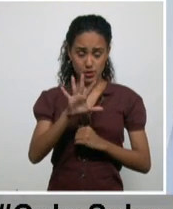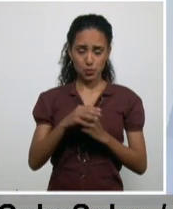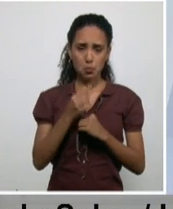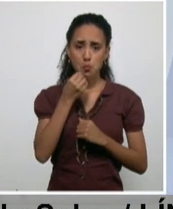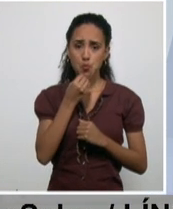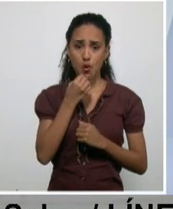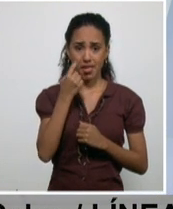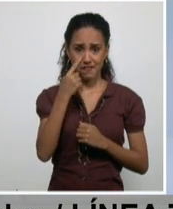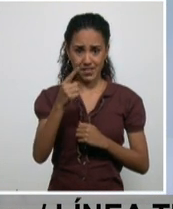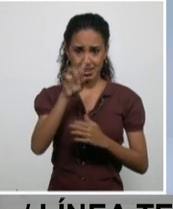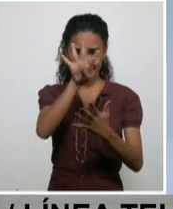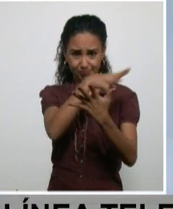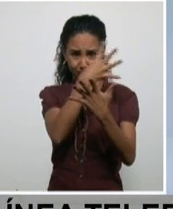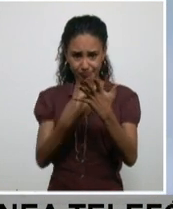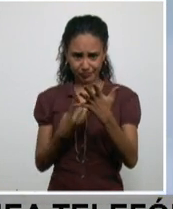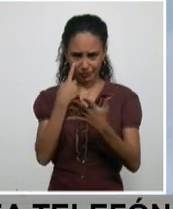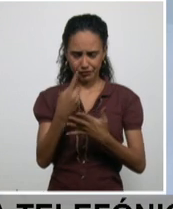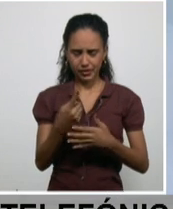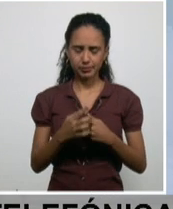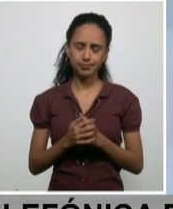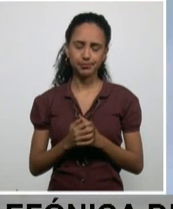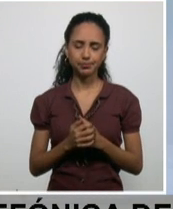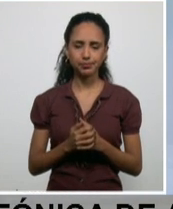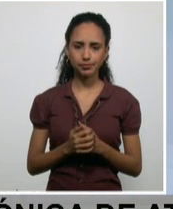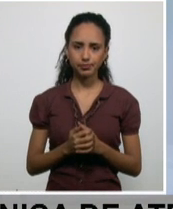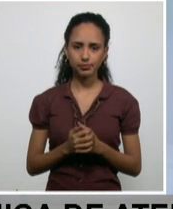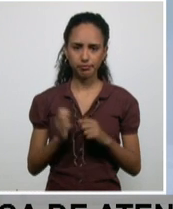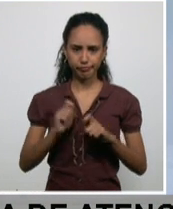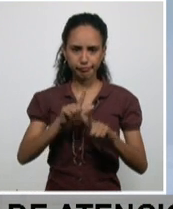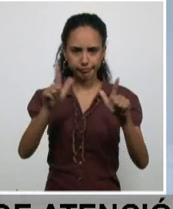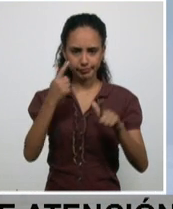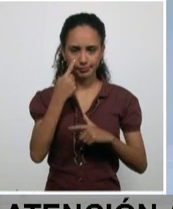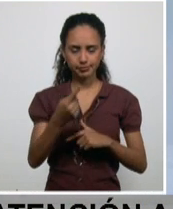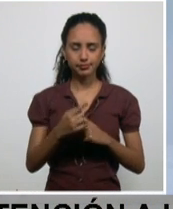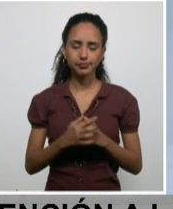en la representación que se muestra ahí.